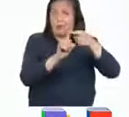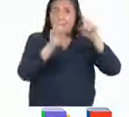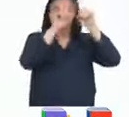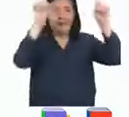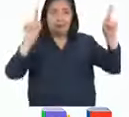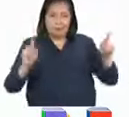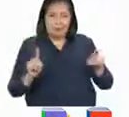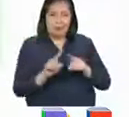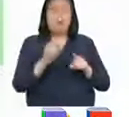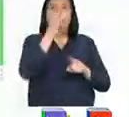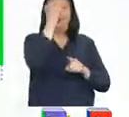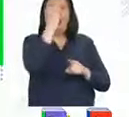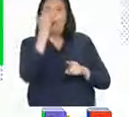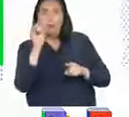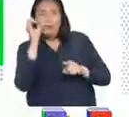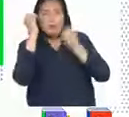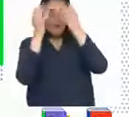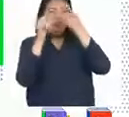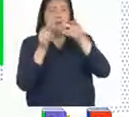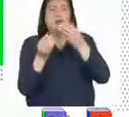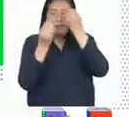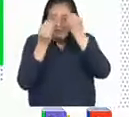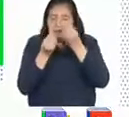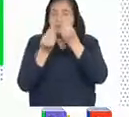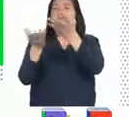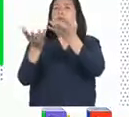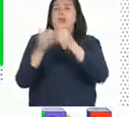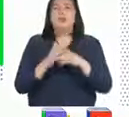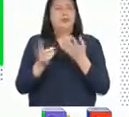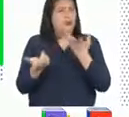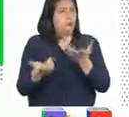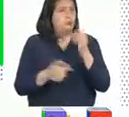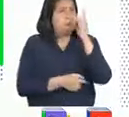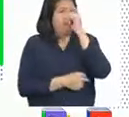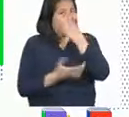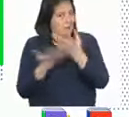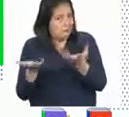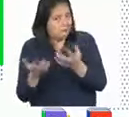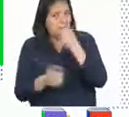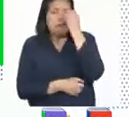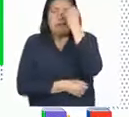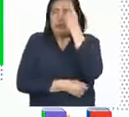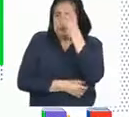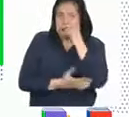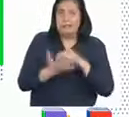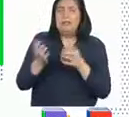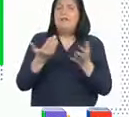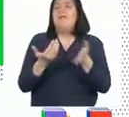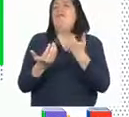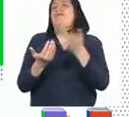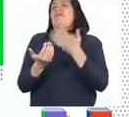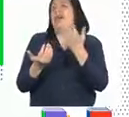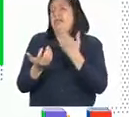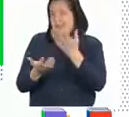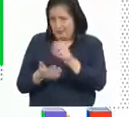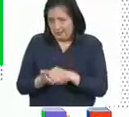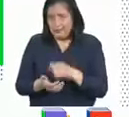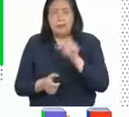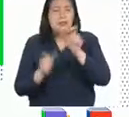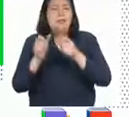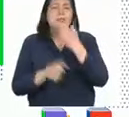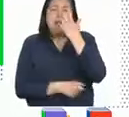una infografía. Comunicar información muy compleja o difícil de entender de forma sencilla